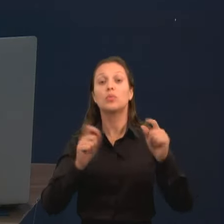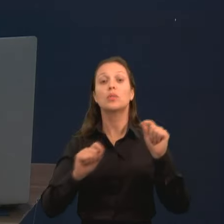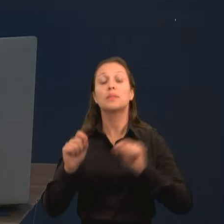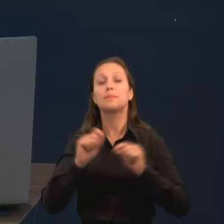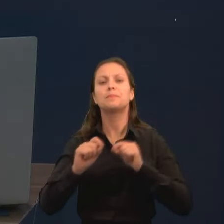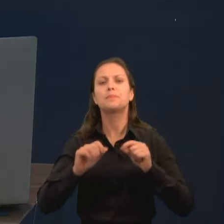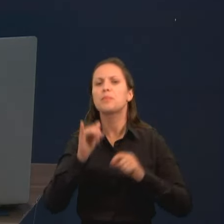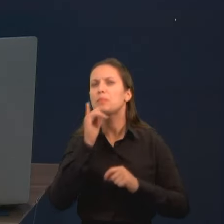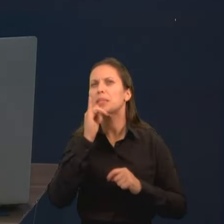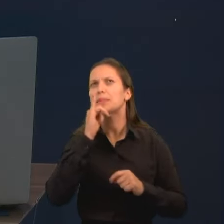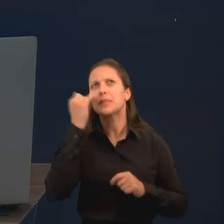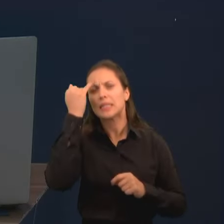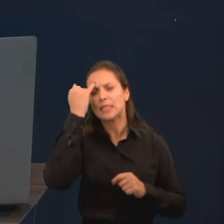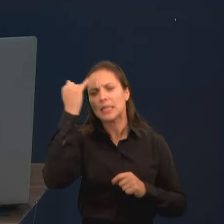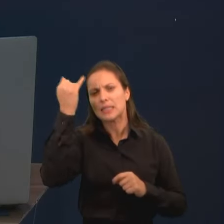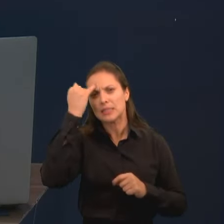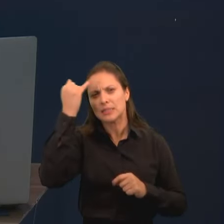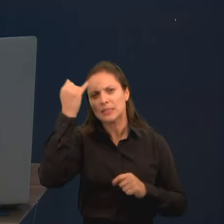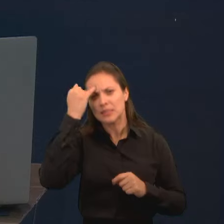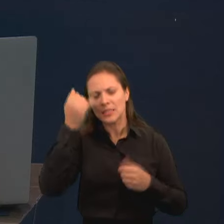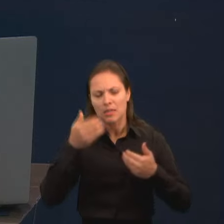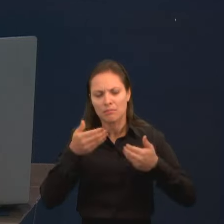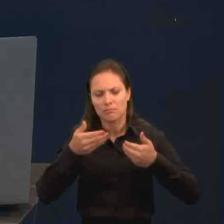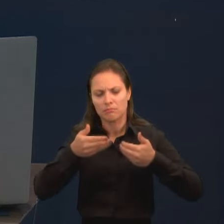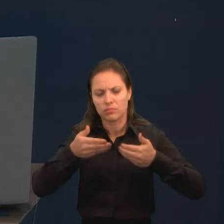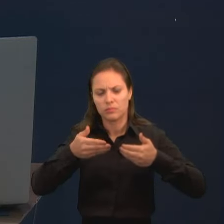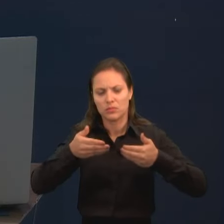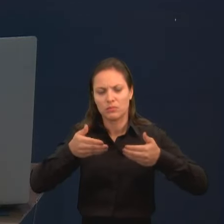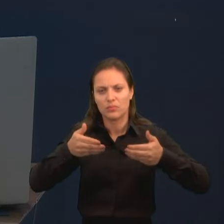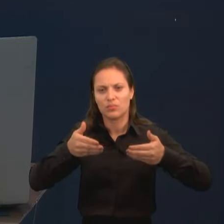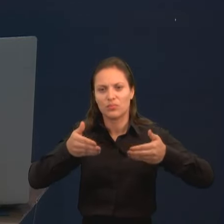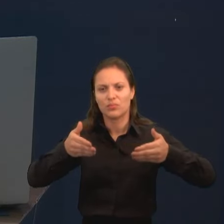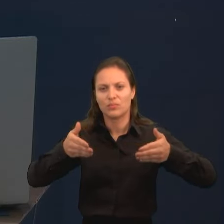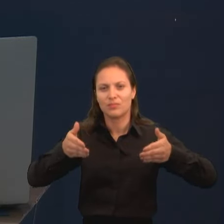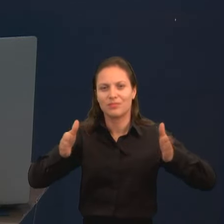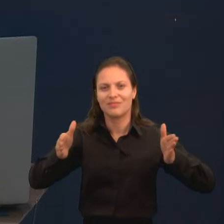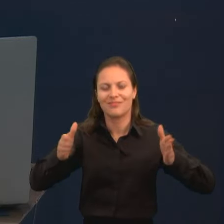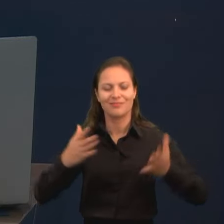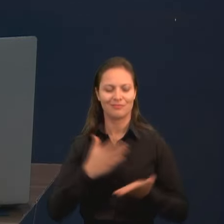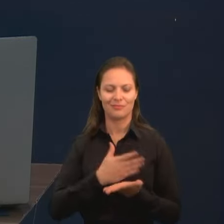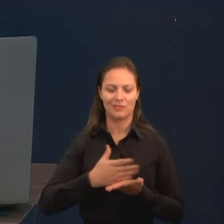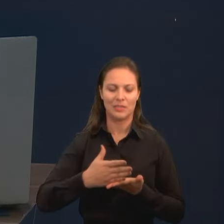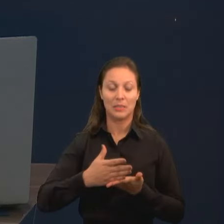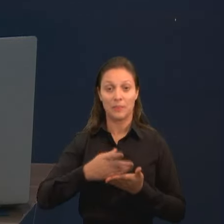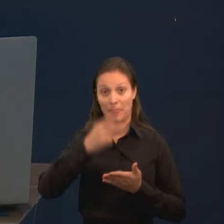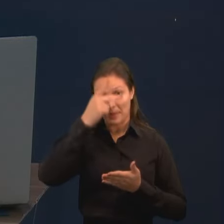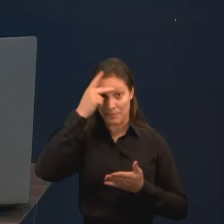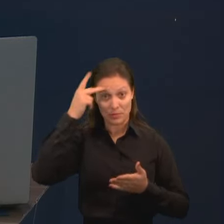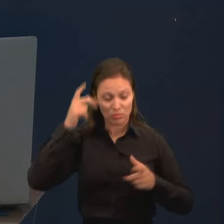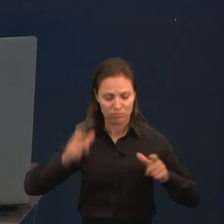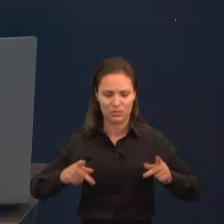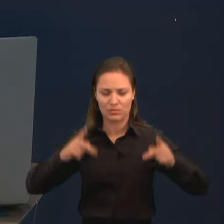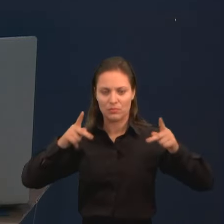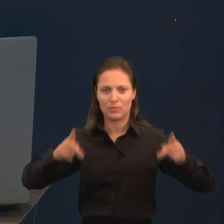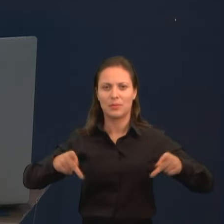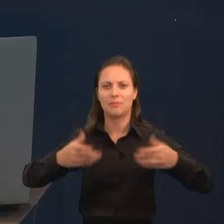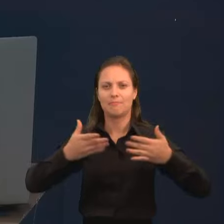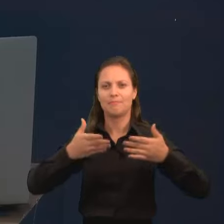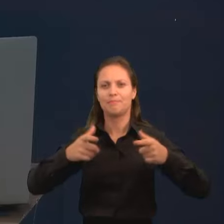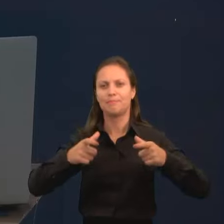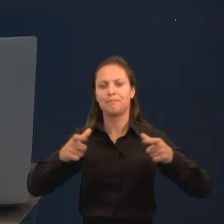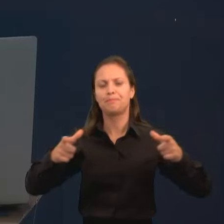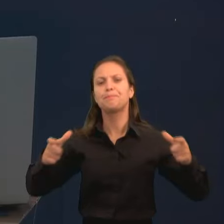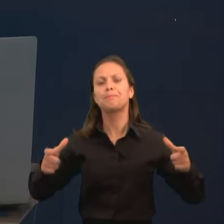es posible hacer que las ideas que no pasaban por los portones de los grandes medios puedan llegar a toda